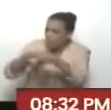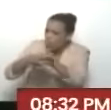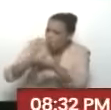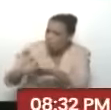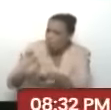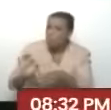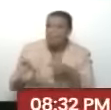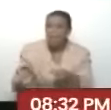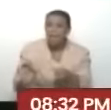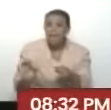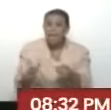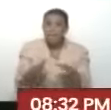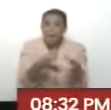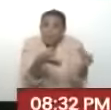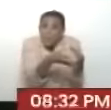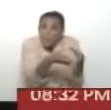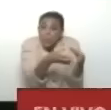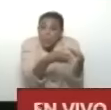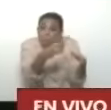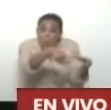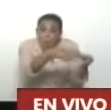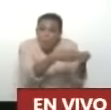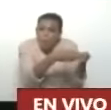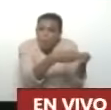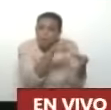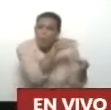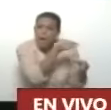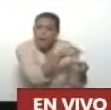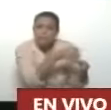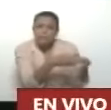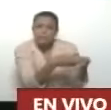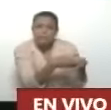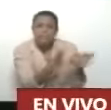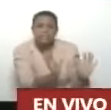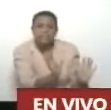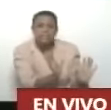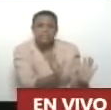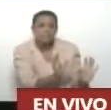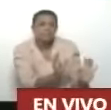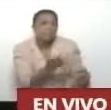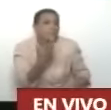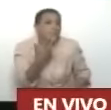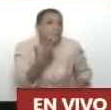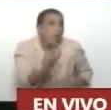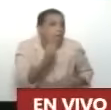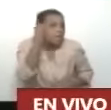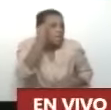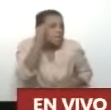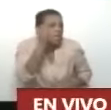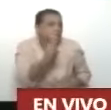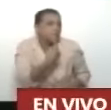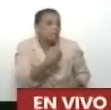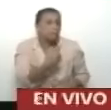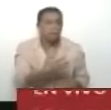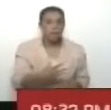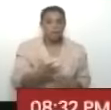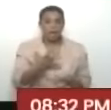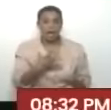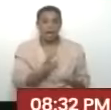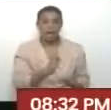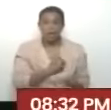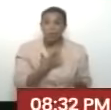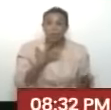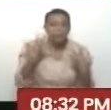esa inmensa minoría que está ahora lanzando gritos como locos, los que están